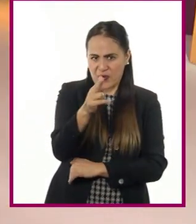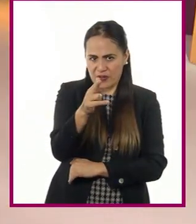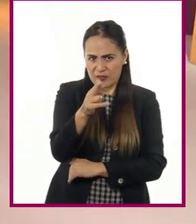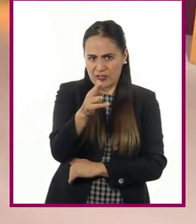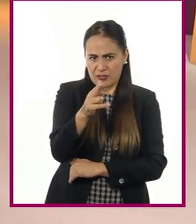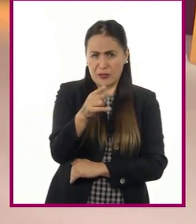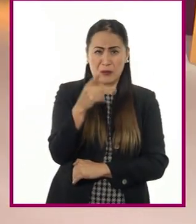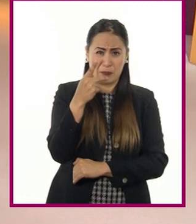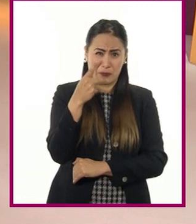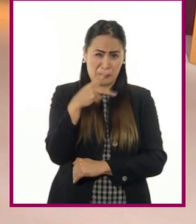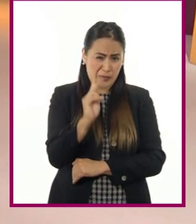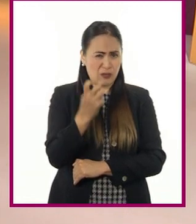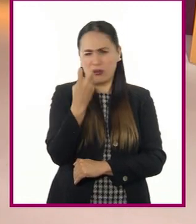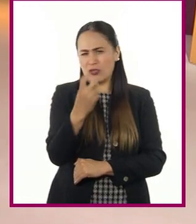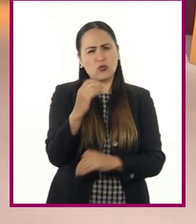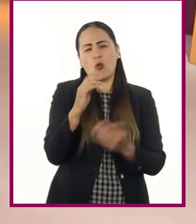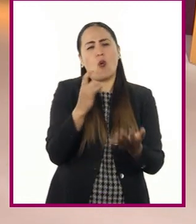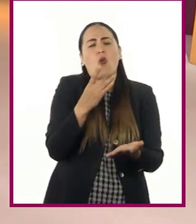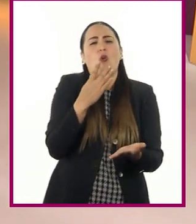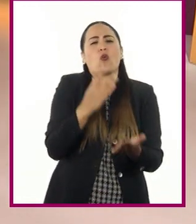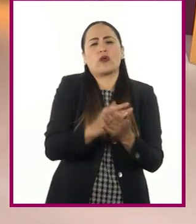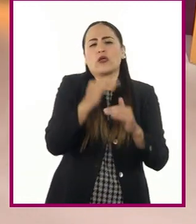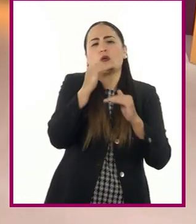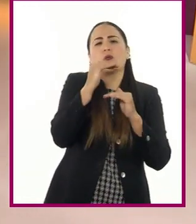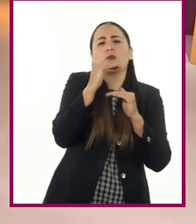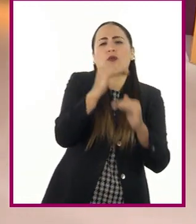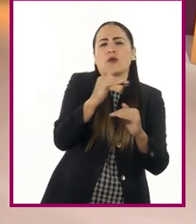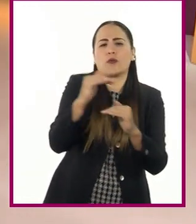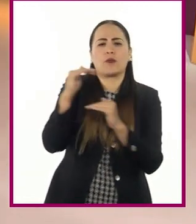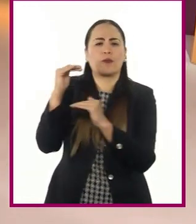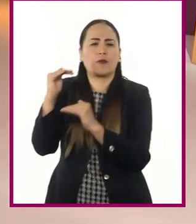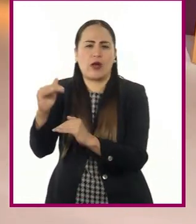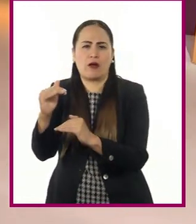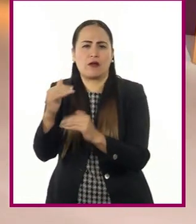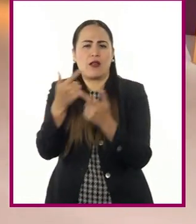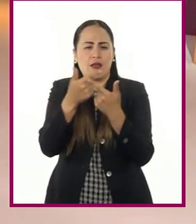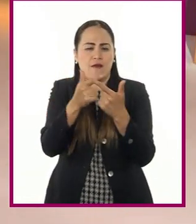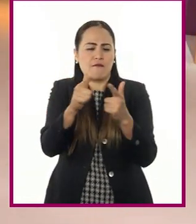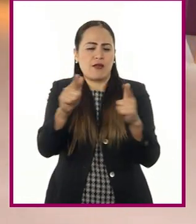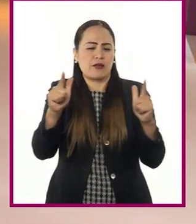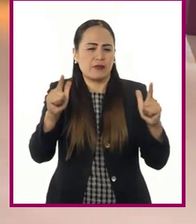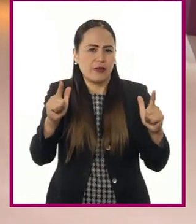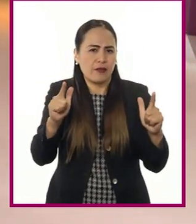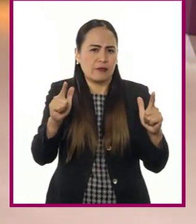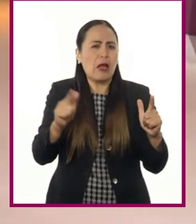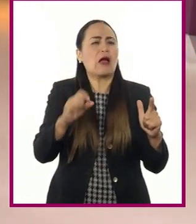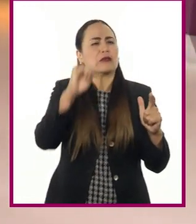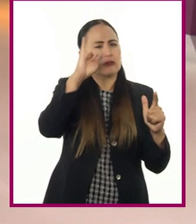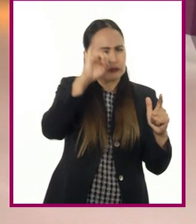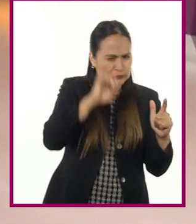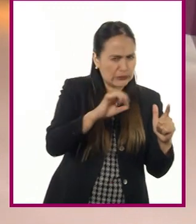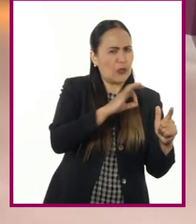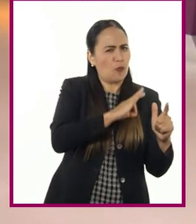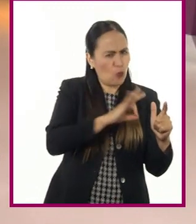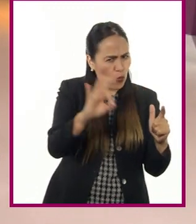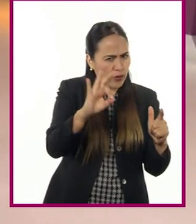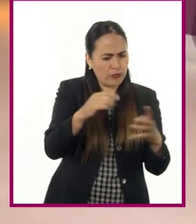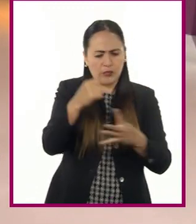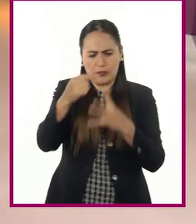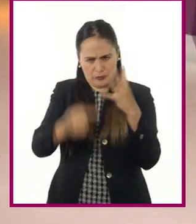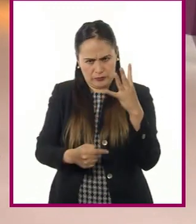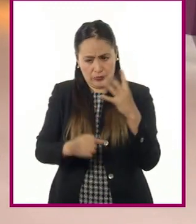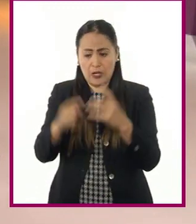realidad marcan los límites a nuestras libertades, porque indican lo que se puede o no